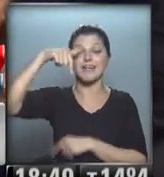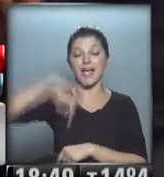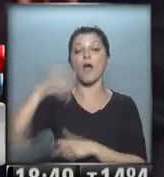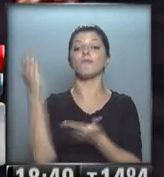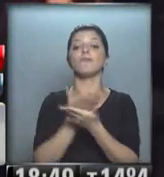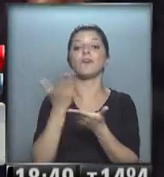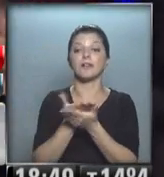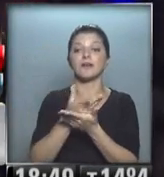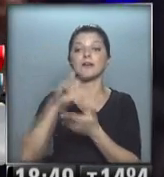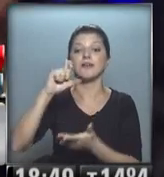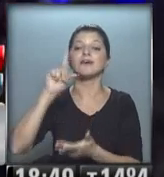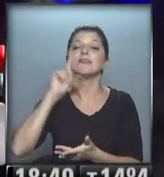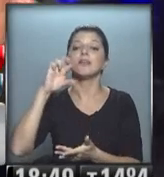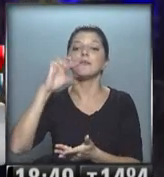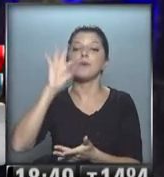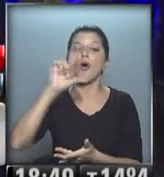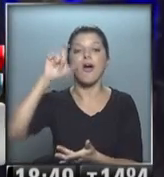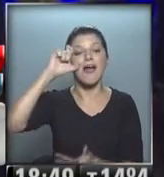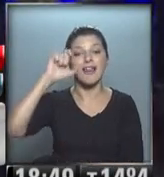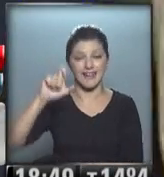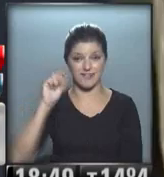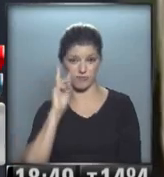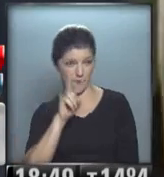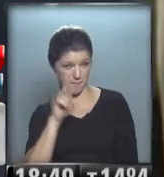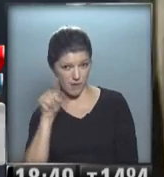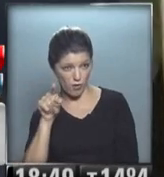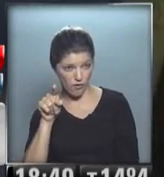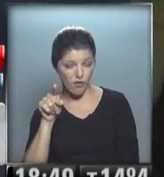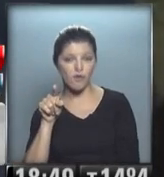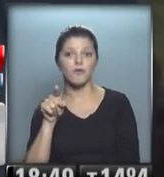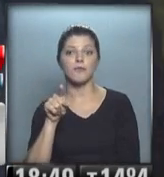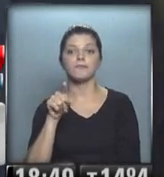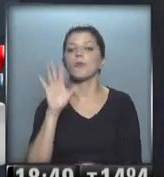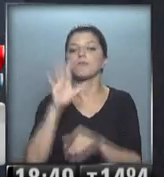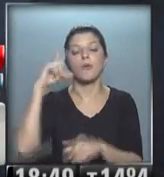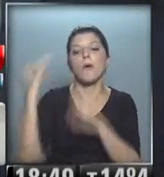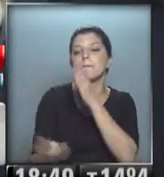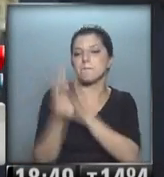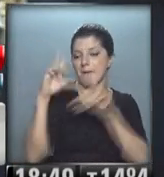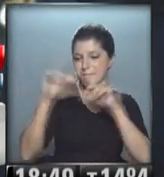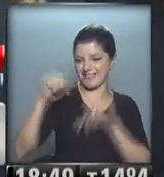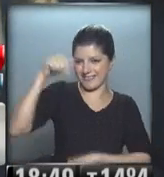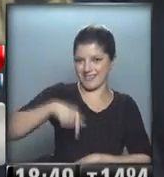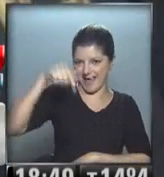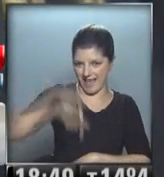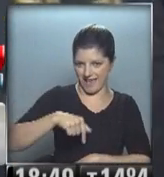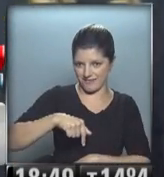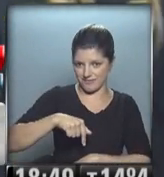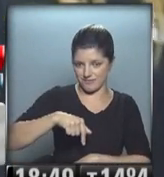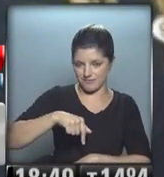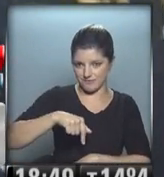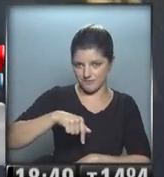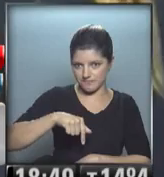es el Cipolec, ese que usted vio ahí, que es un invento, una patente que tiene Fabricaciones Militares,